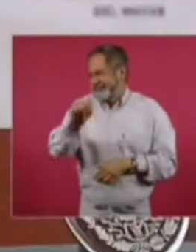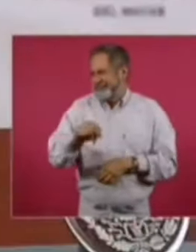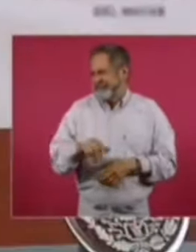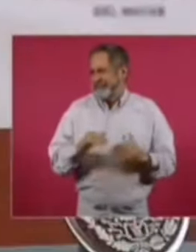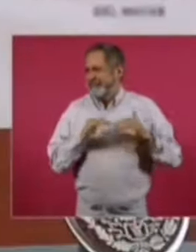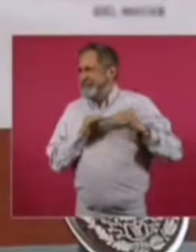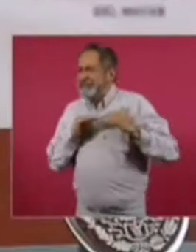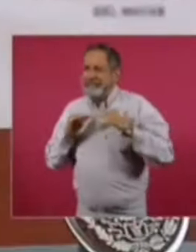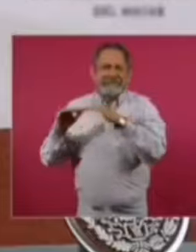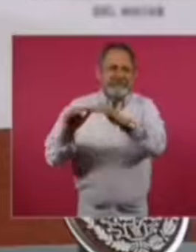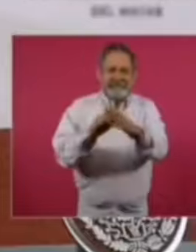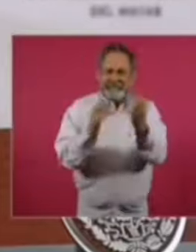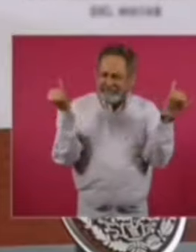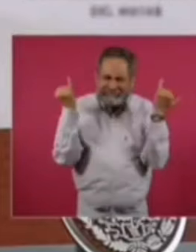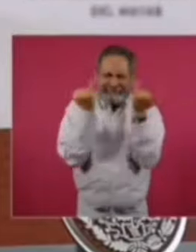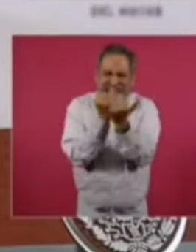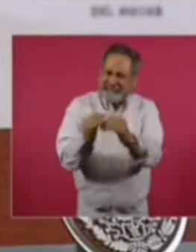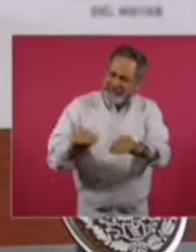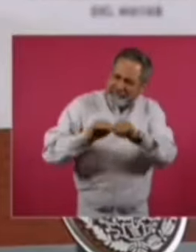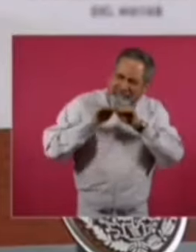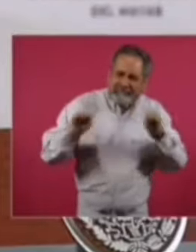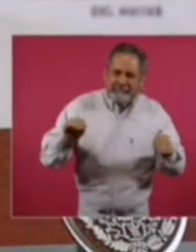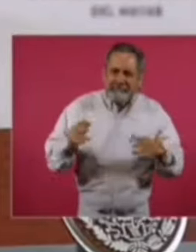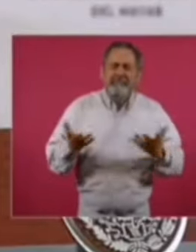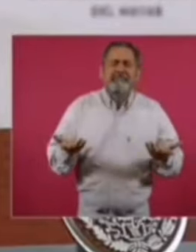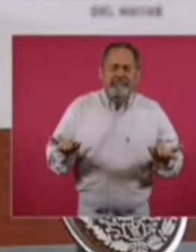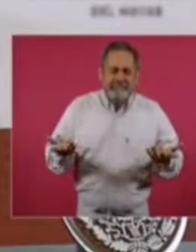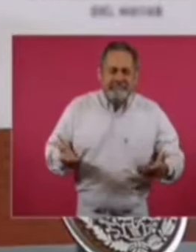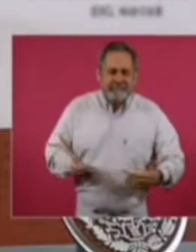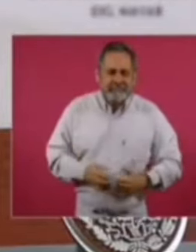Eso, en vez de